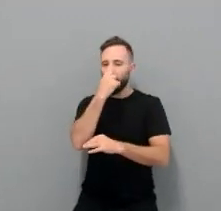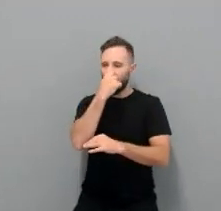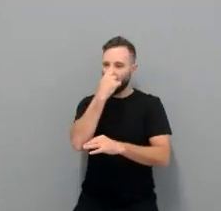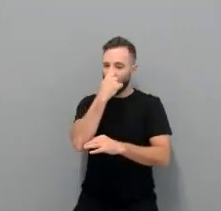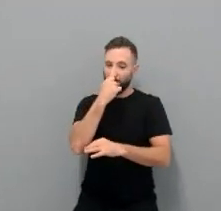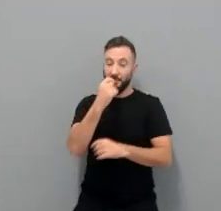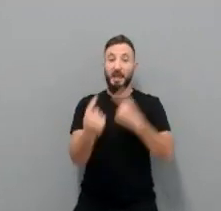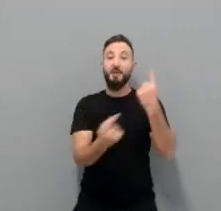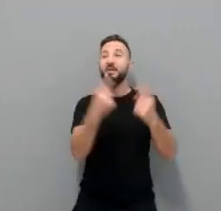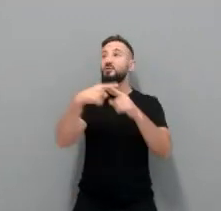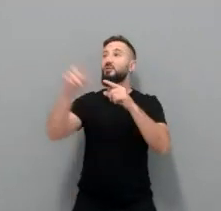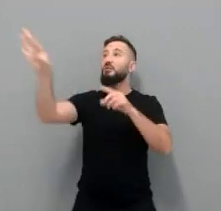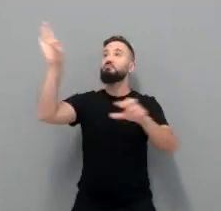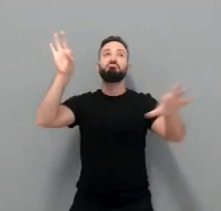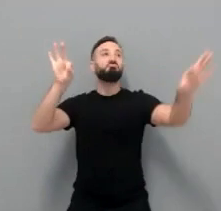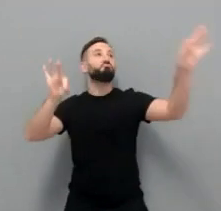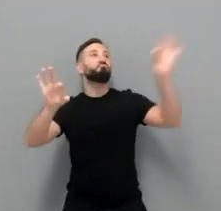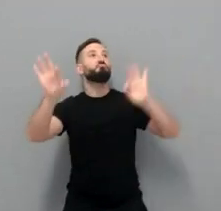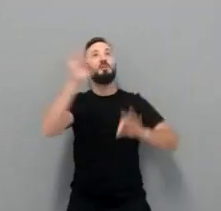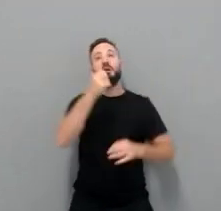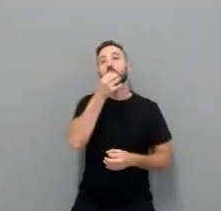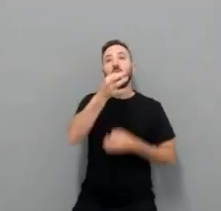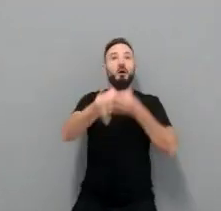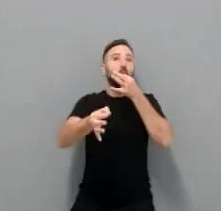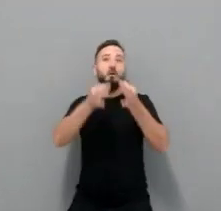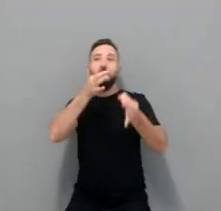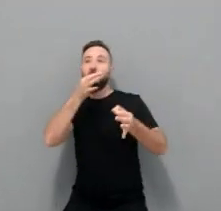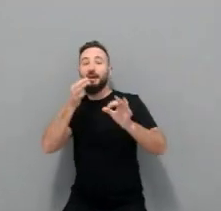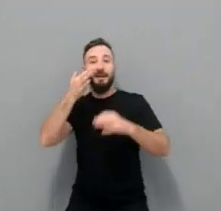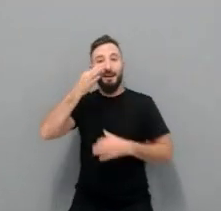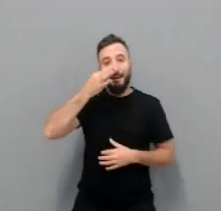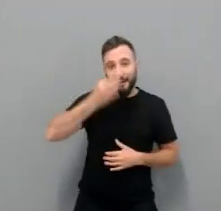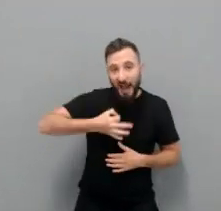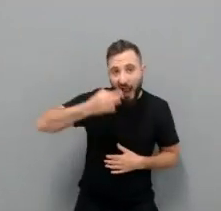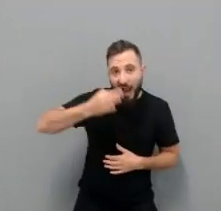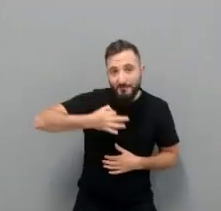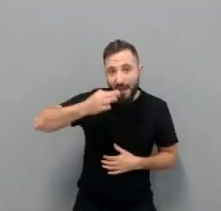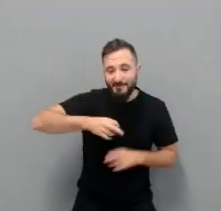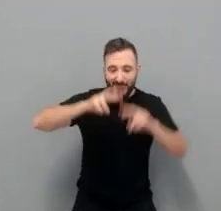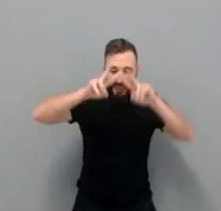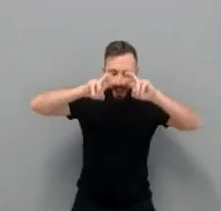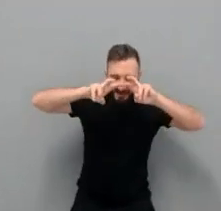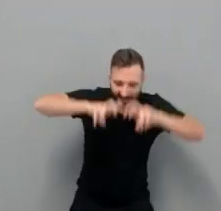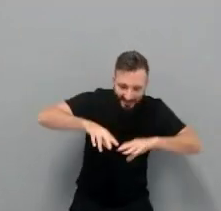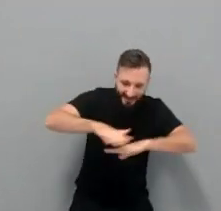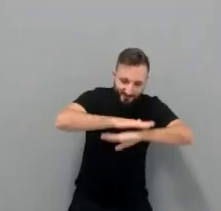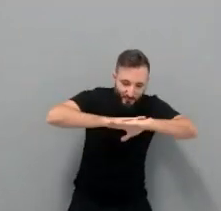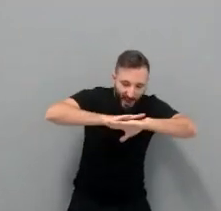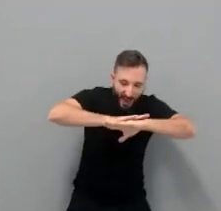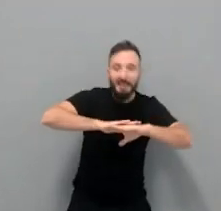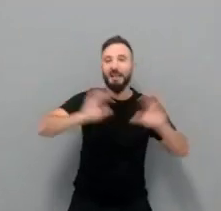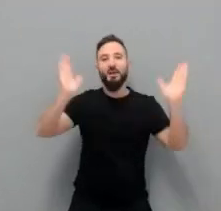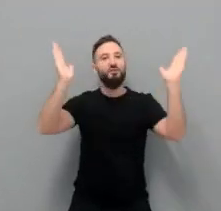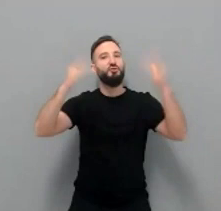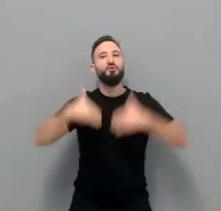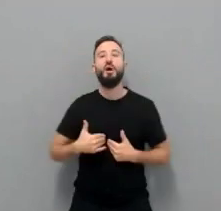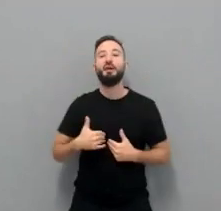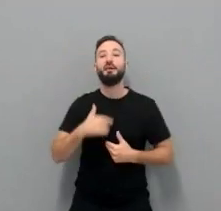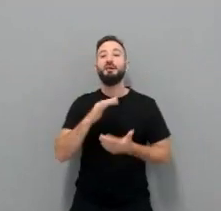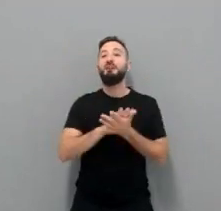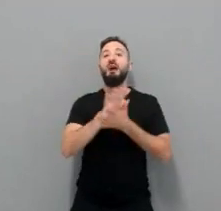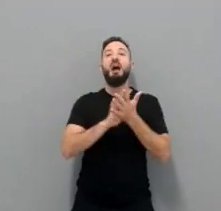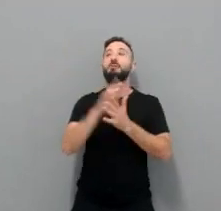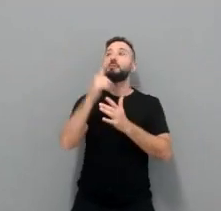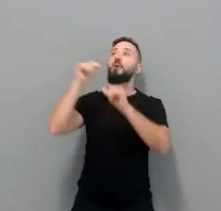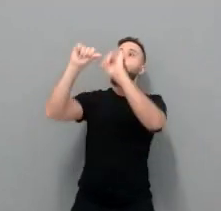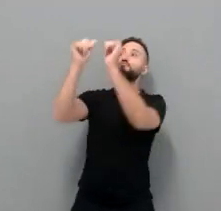algunas pinceladas, algunas cosas, las dice, pero en realidad no se ha analizado, no ha llegado a la base y están obrando desde